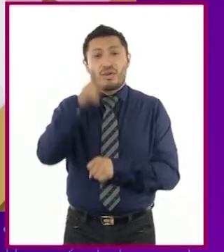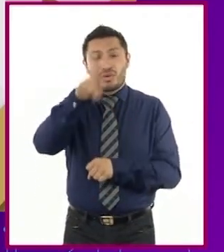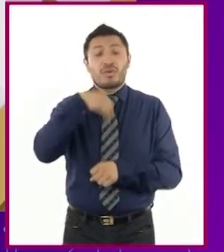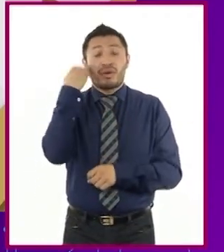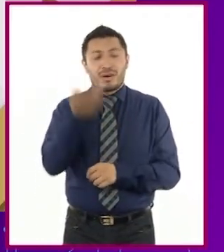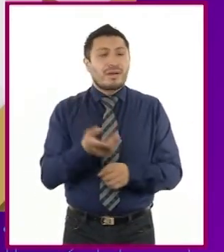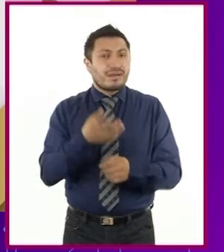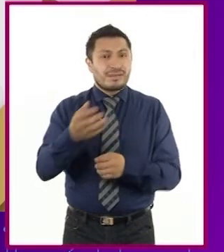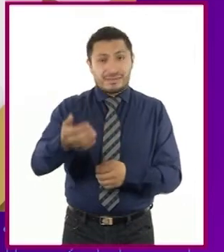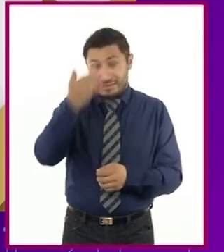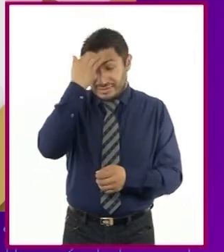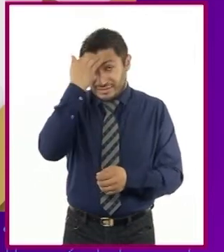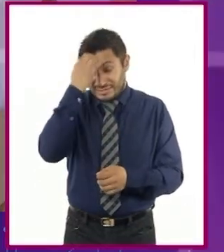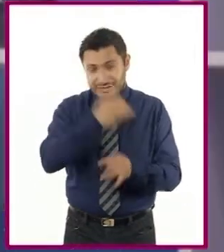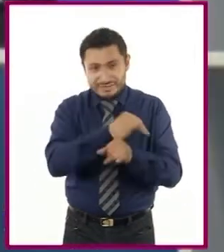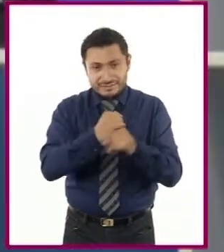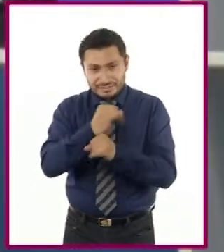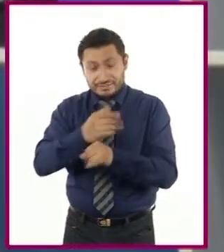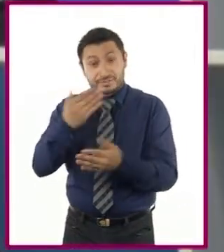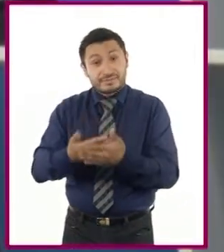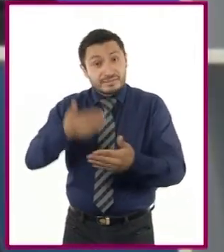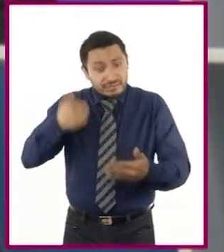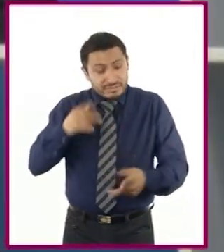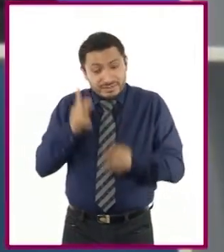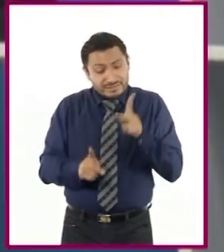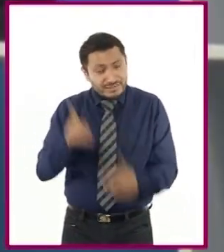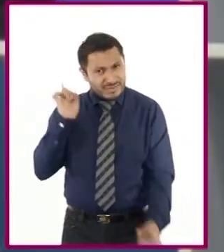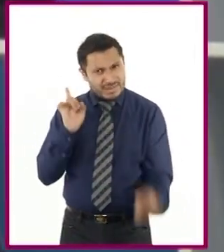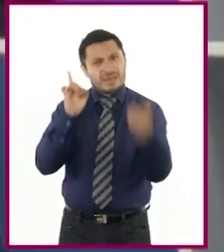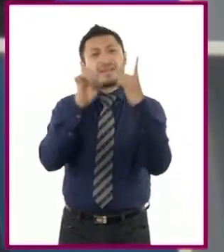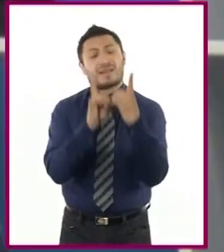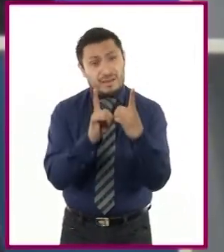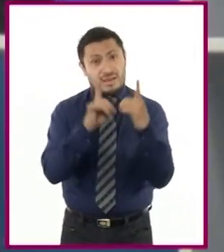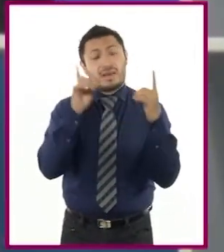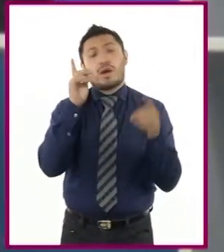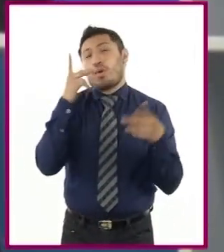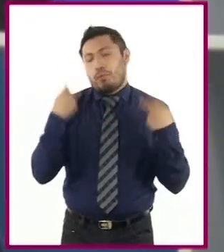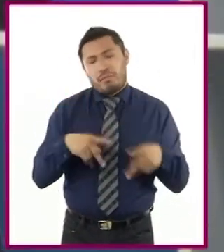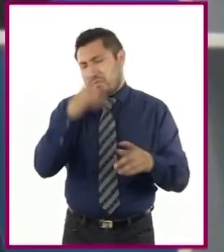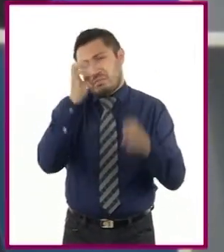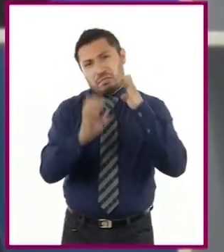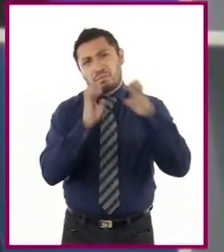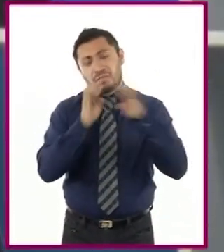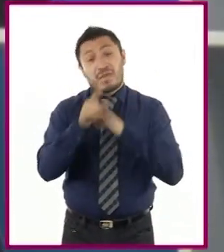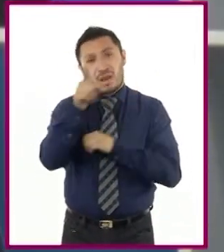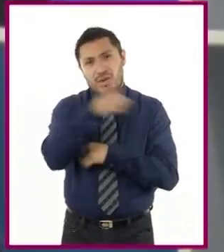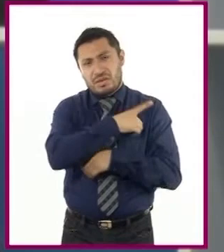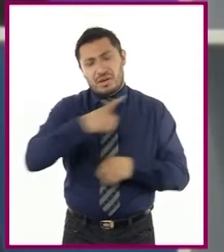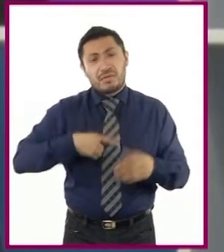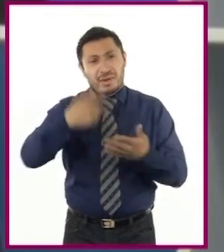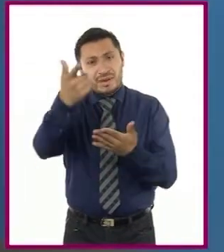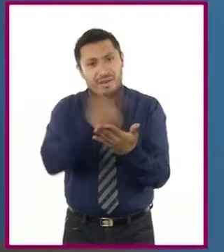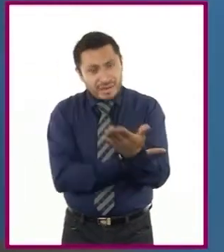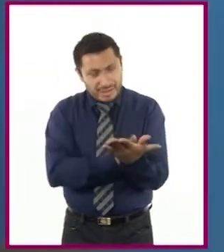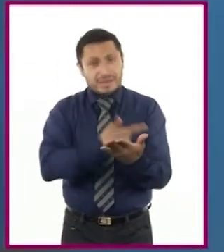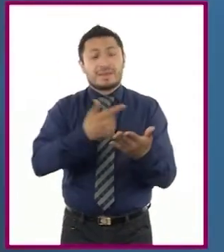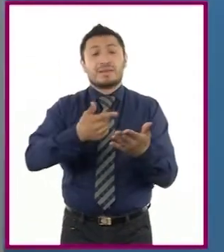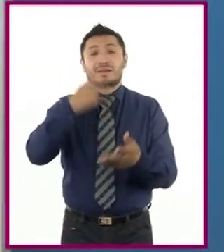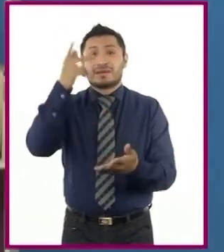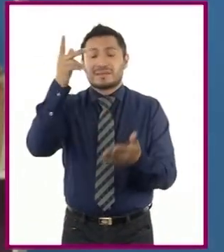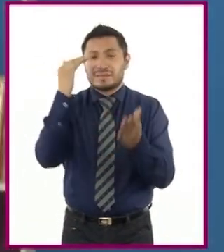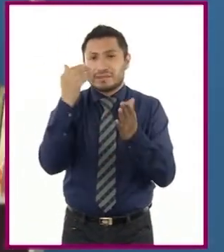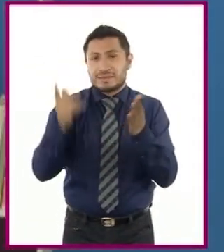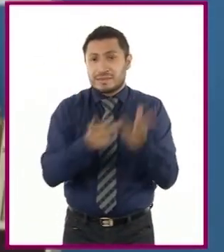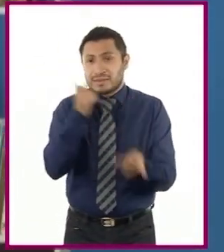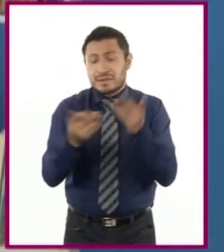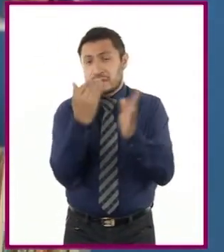saber. Por lo que antes de platicar con la o las personas a entrevistar, ya deben tener listo un cuestionario. Pueden